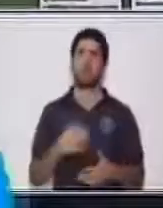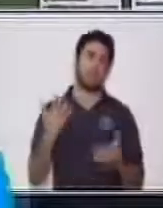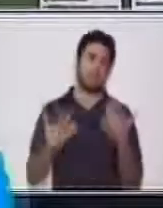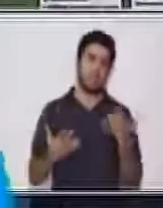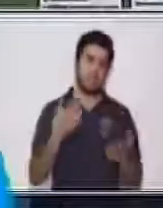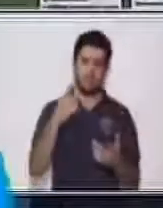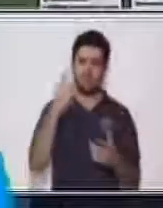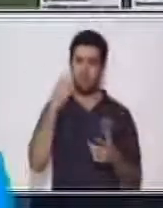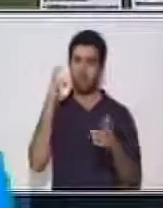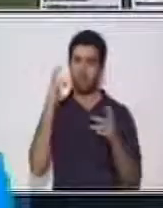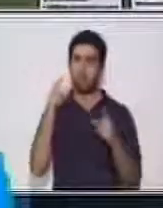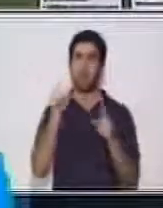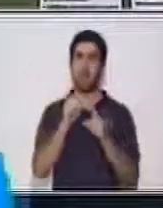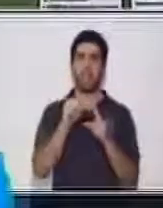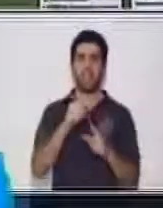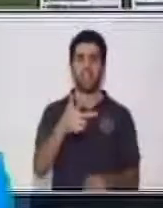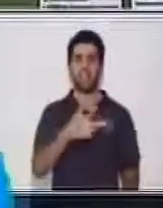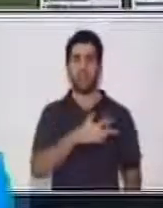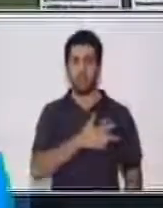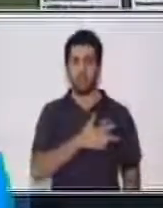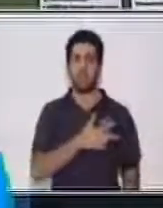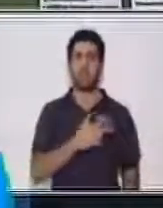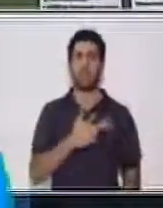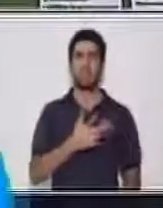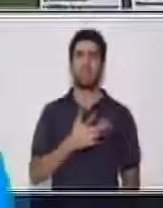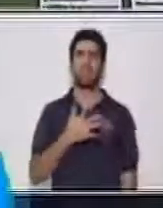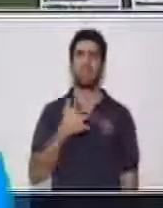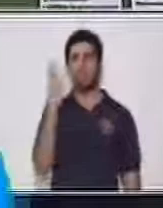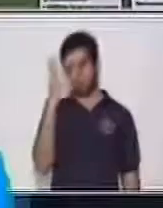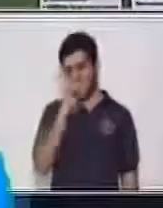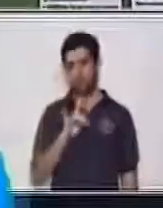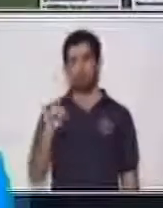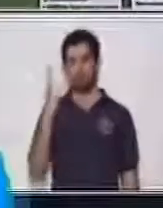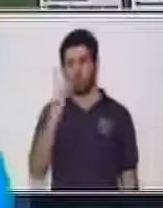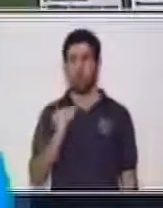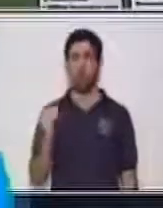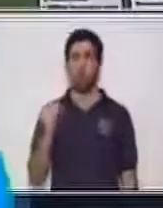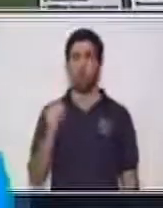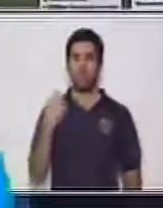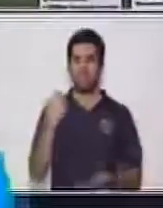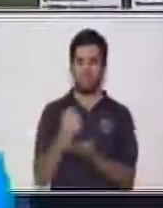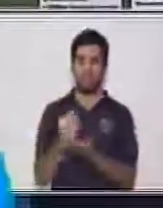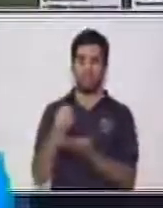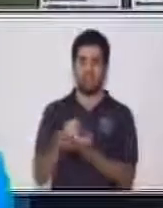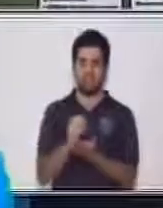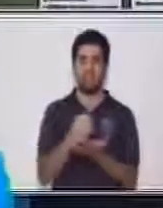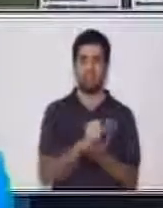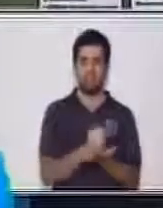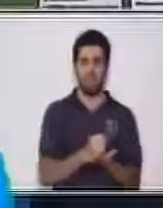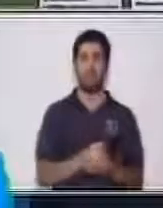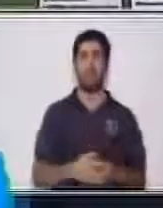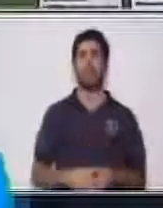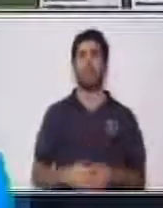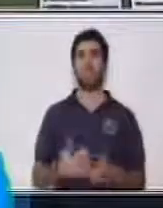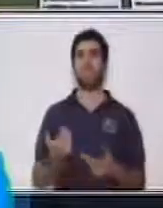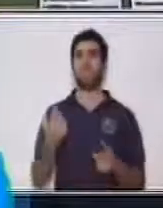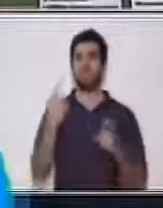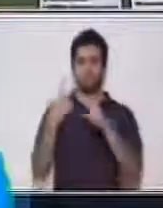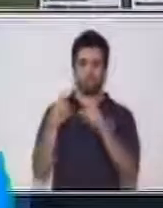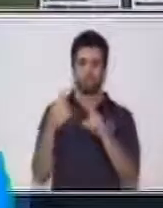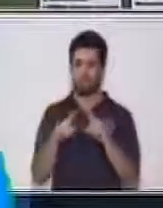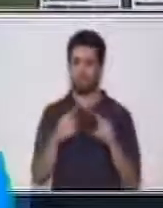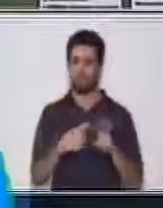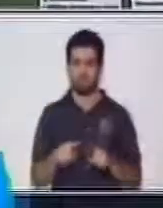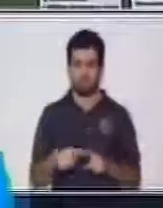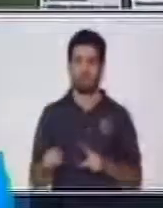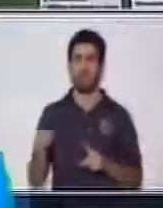muchas veces usamos la palabra chapín, chulo, chirmol, aquí tenemos chonte, y aquí vas a